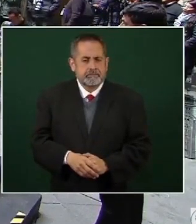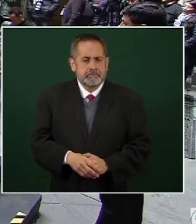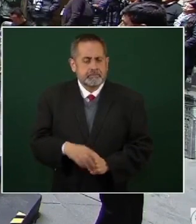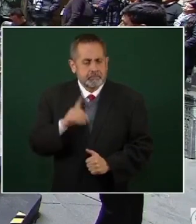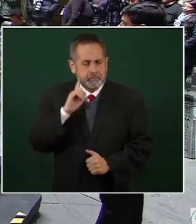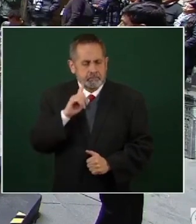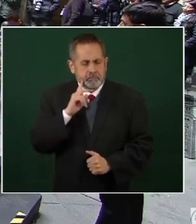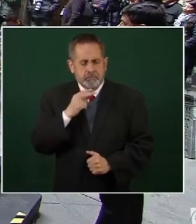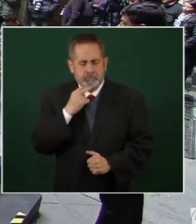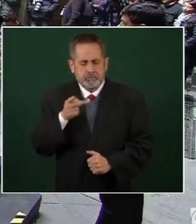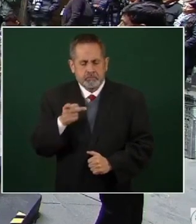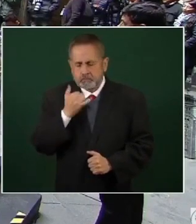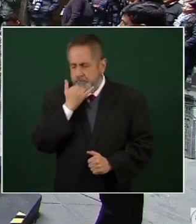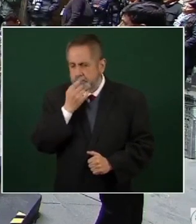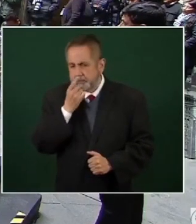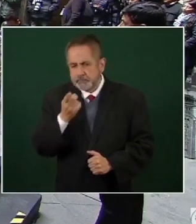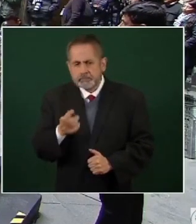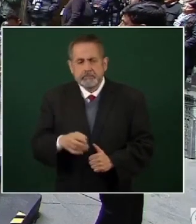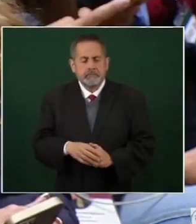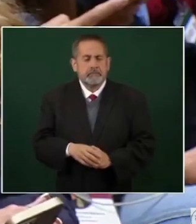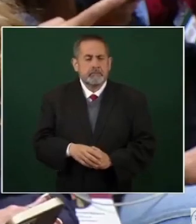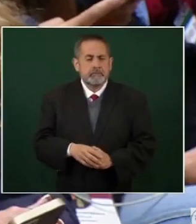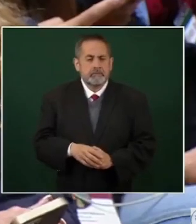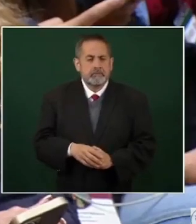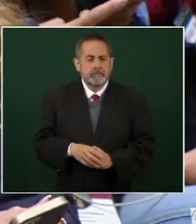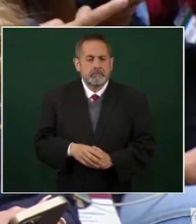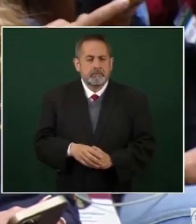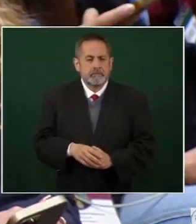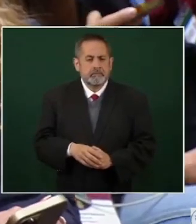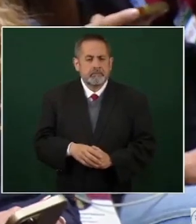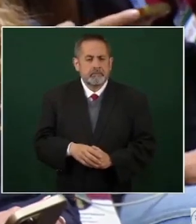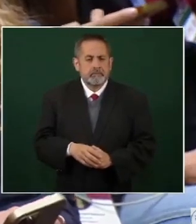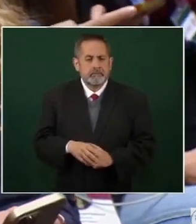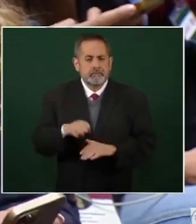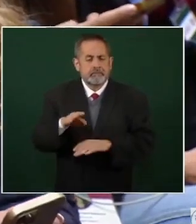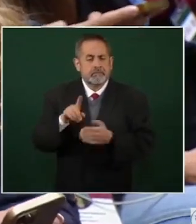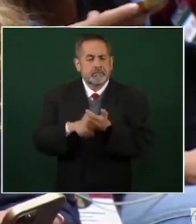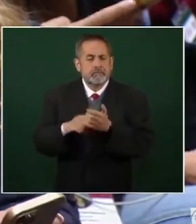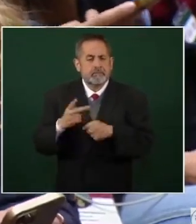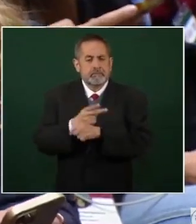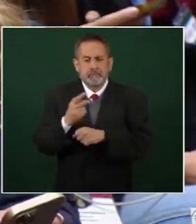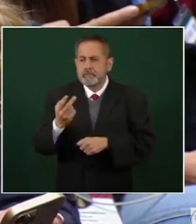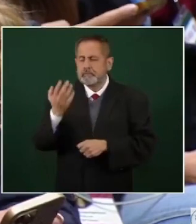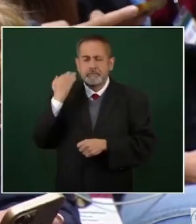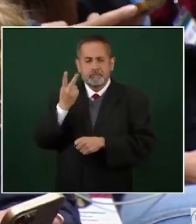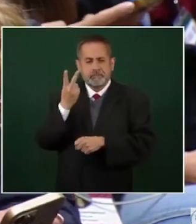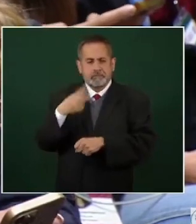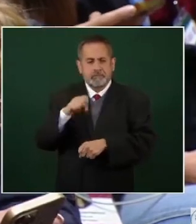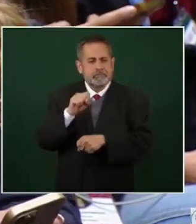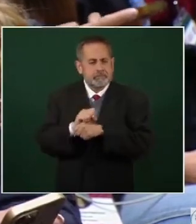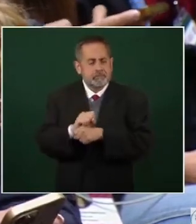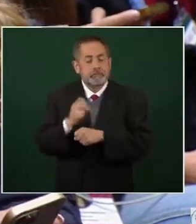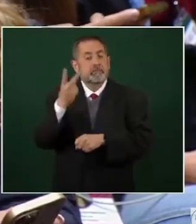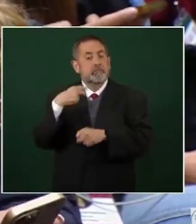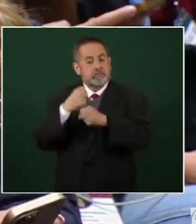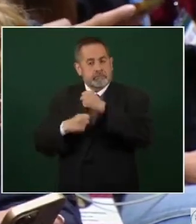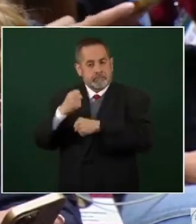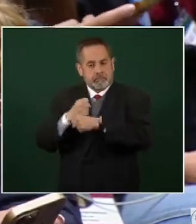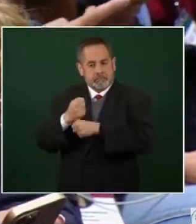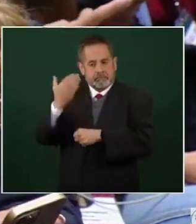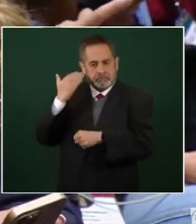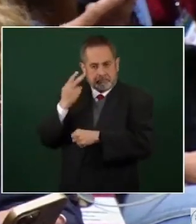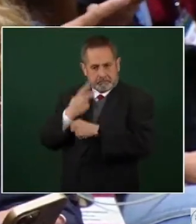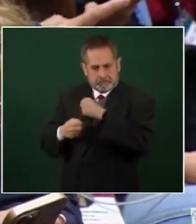Este es sobre un caso que se le trató hace 2 años